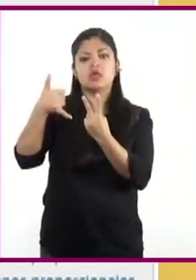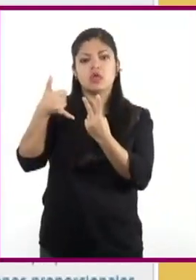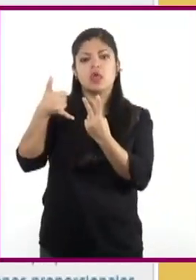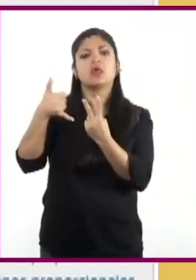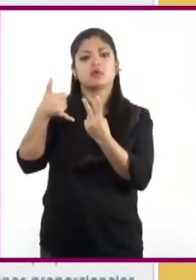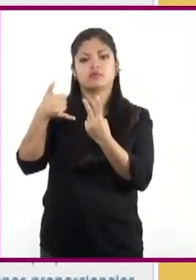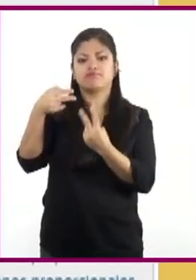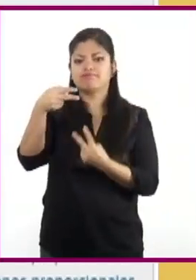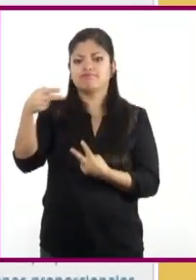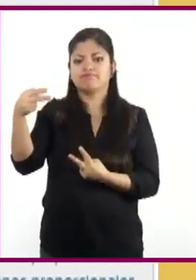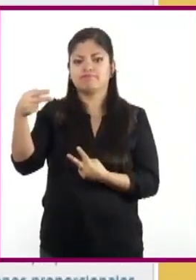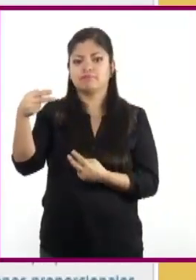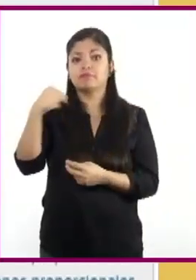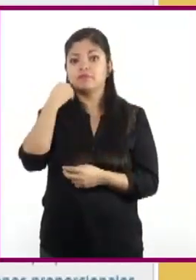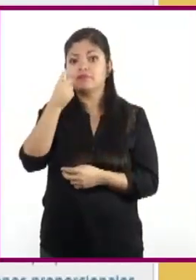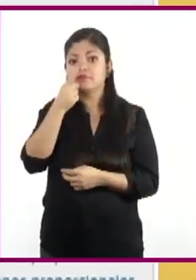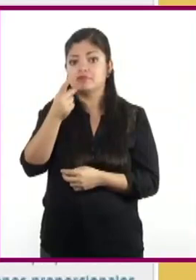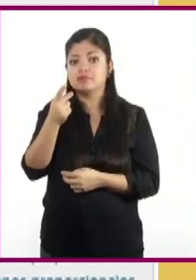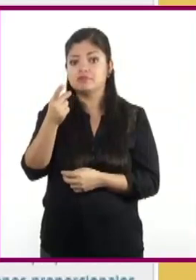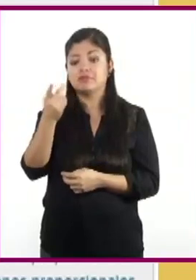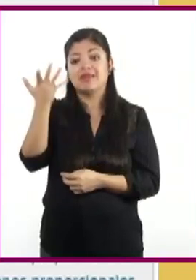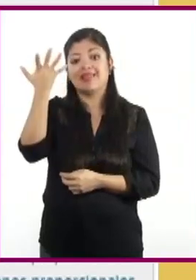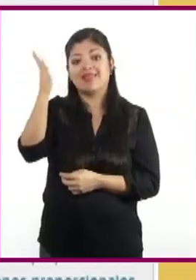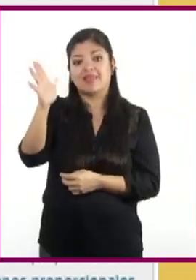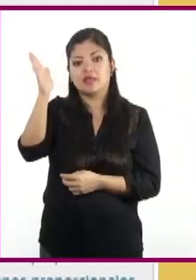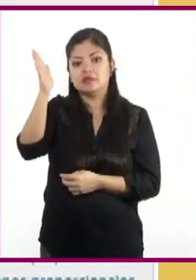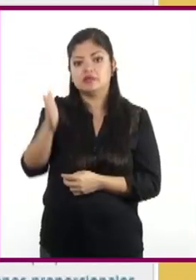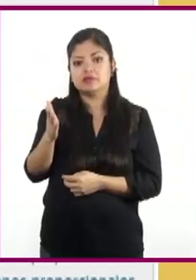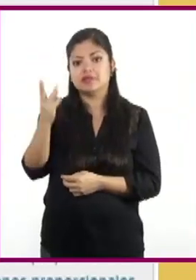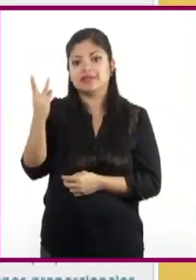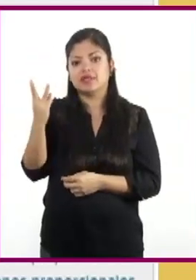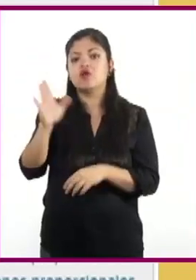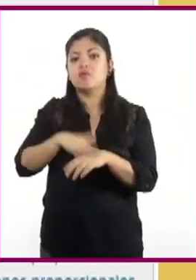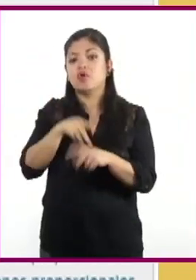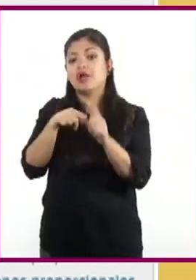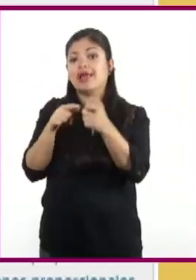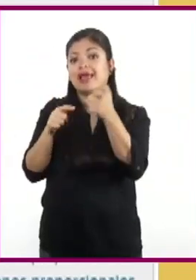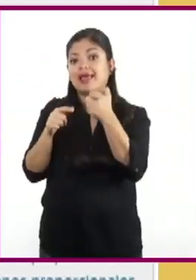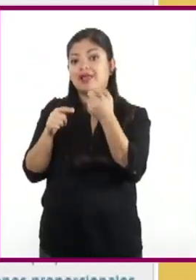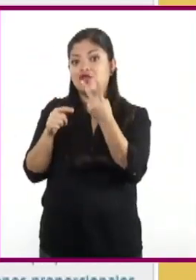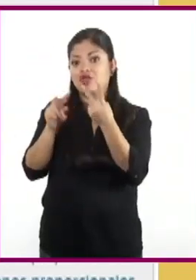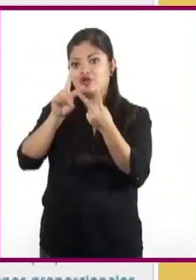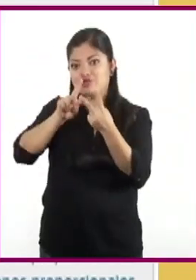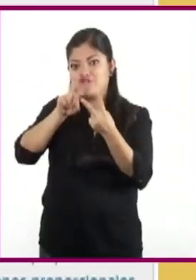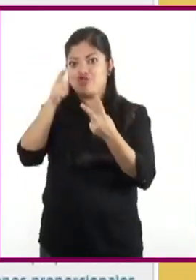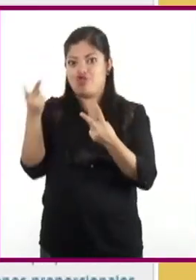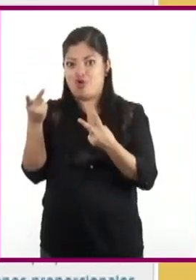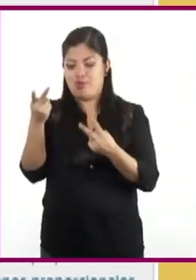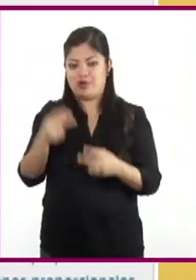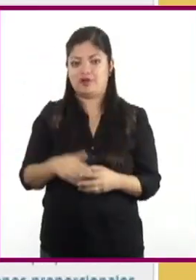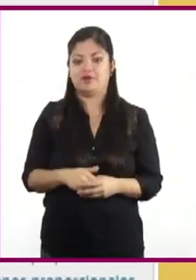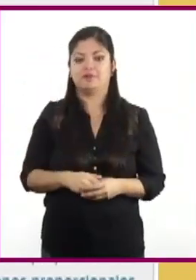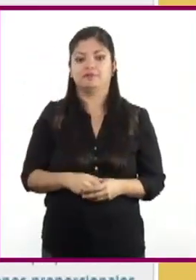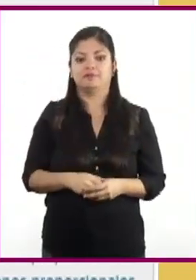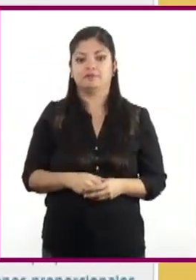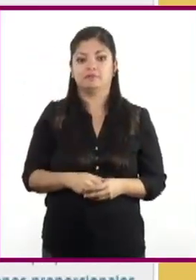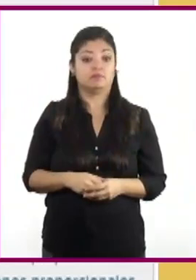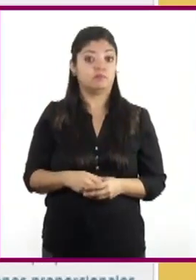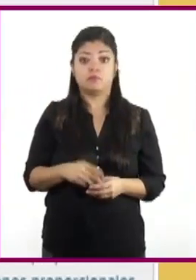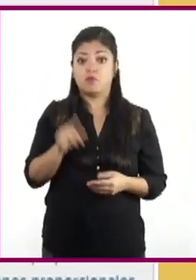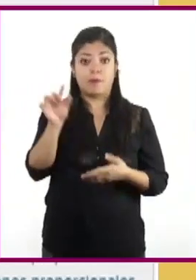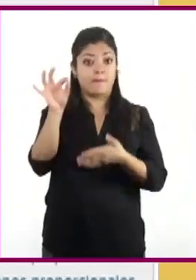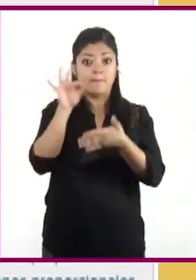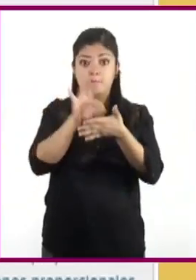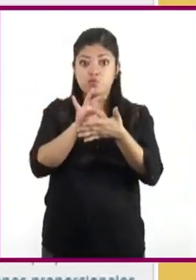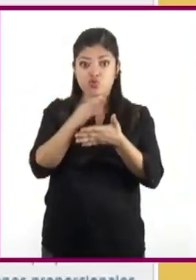volver a aumentar en 5/3 de unidad. Por lo tanto, ahora y vale 10/3 de unidad. Ninguno de estos dos puntos